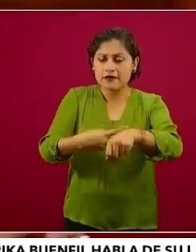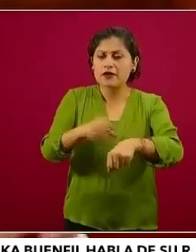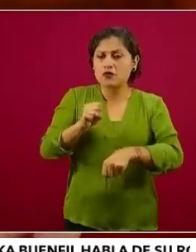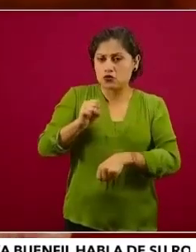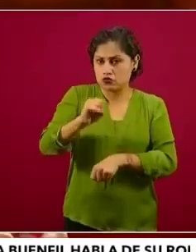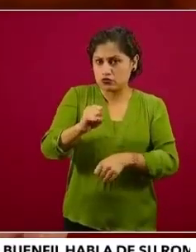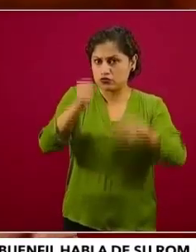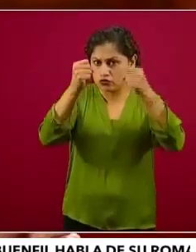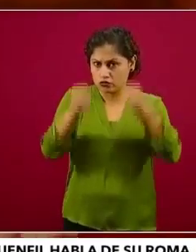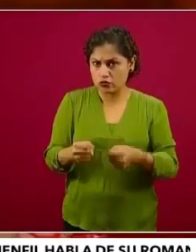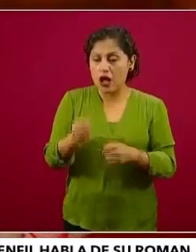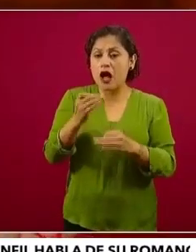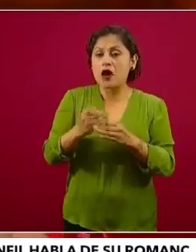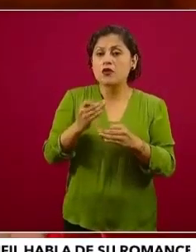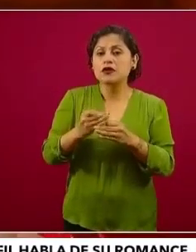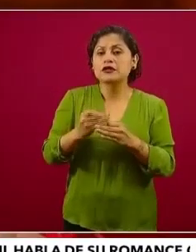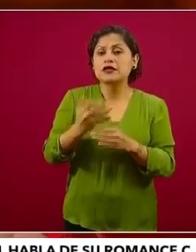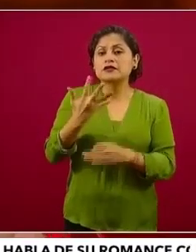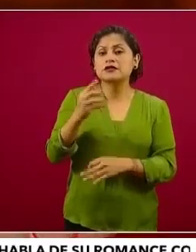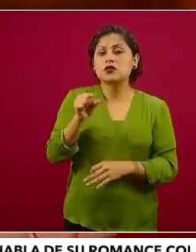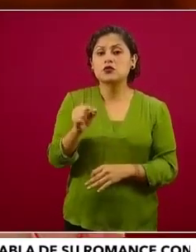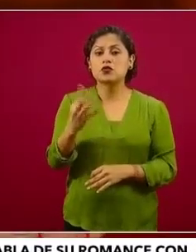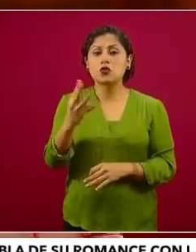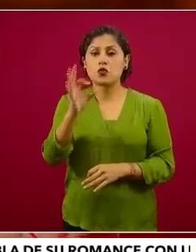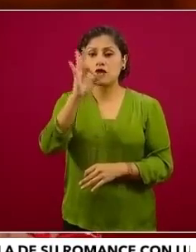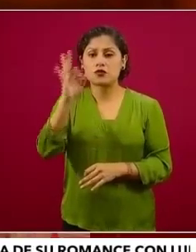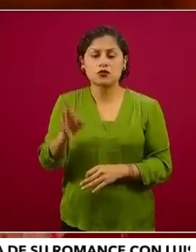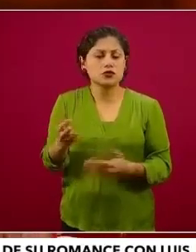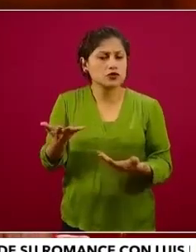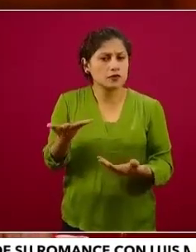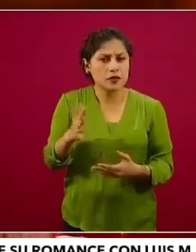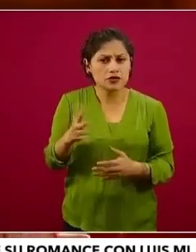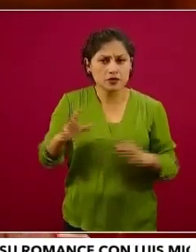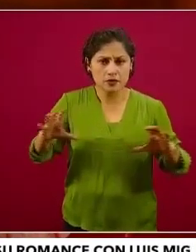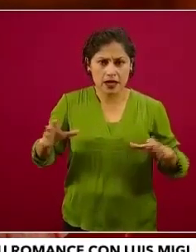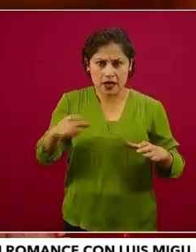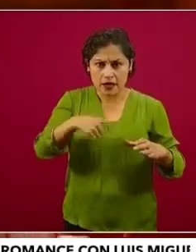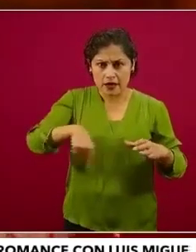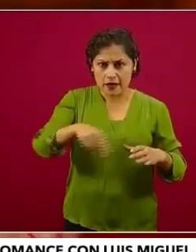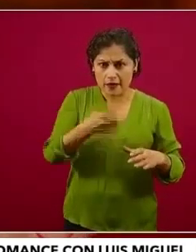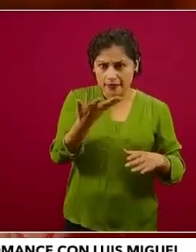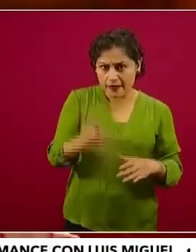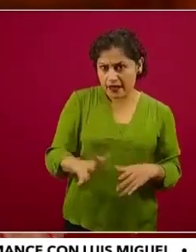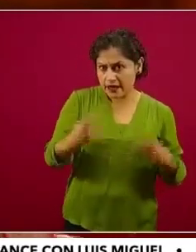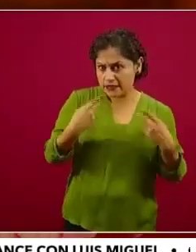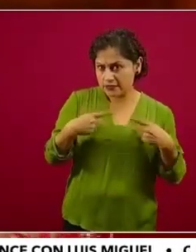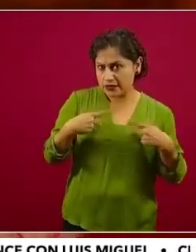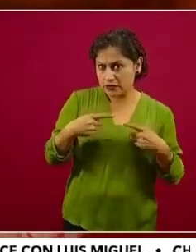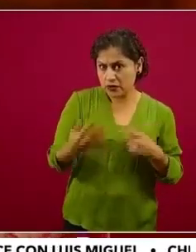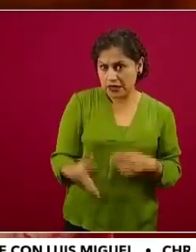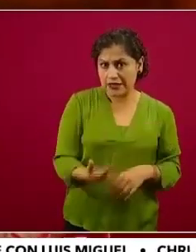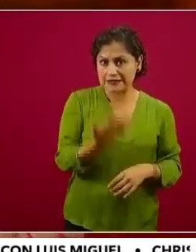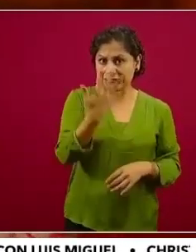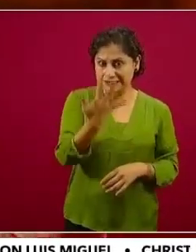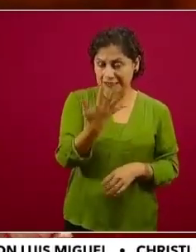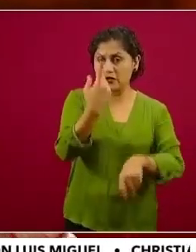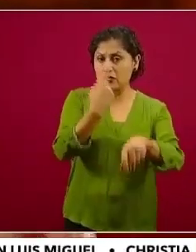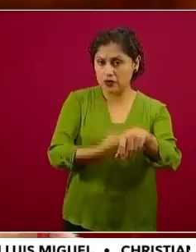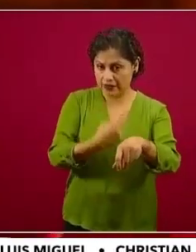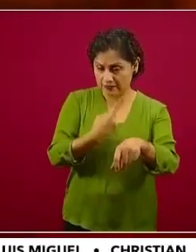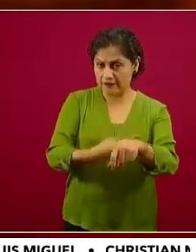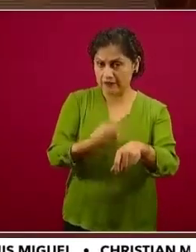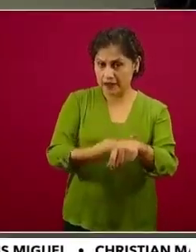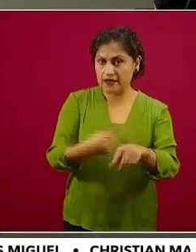en el 5.4%, es decir, de 10 personas, 5 estarían contagiadas con COVID, ¿o cuál sería la